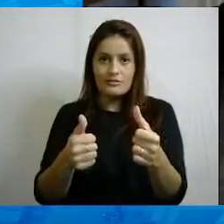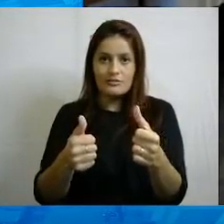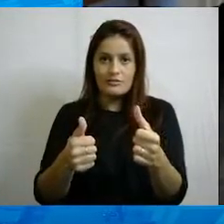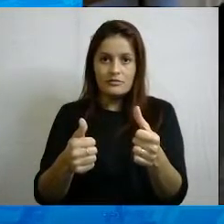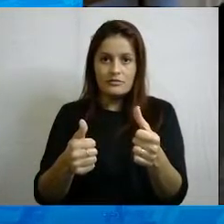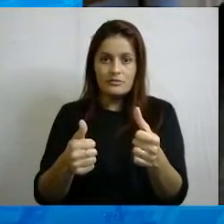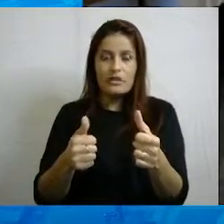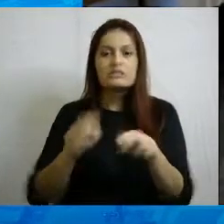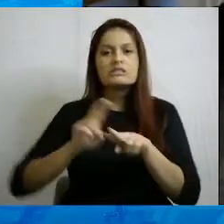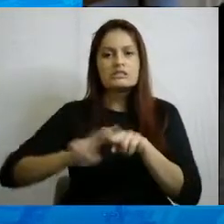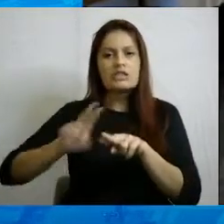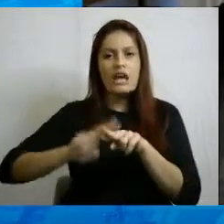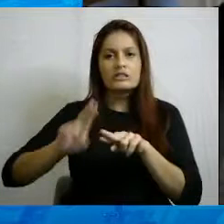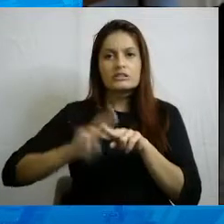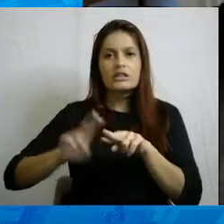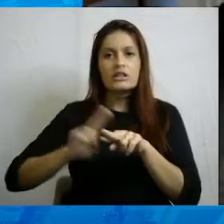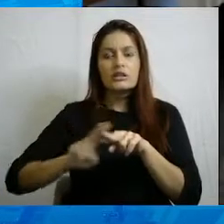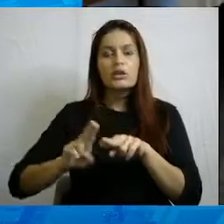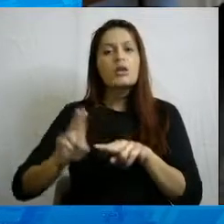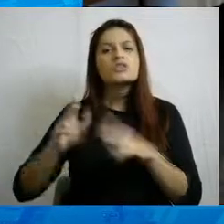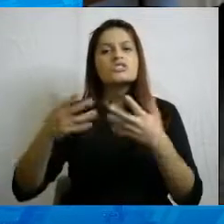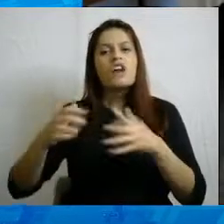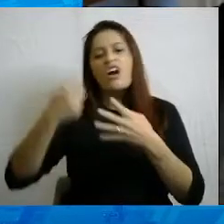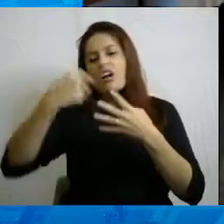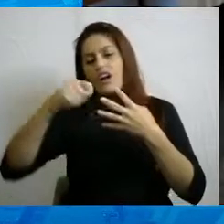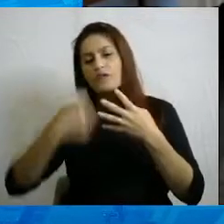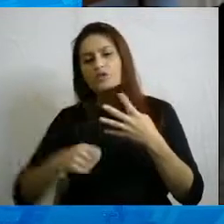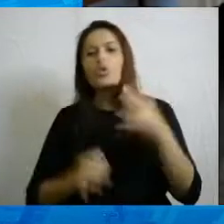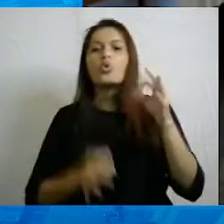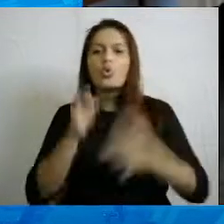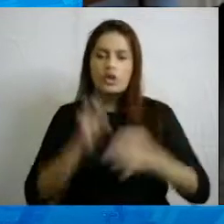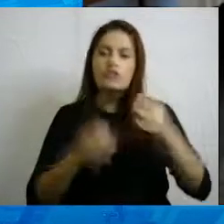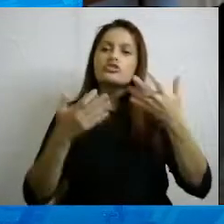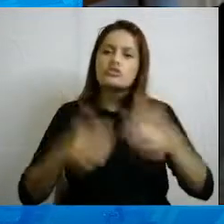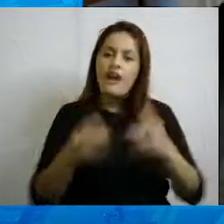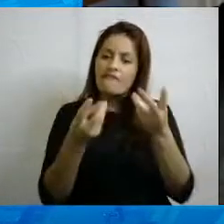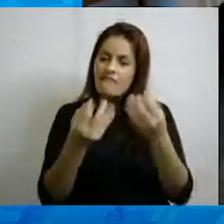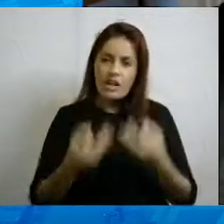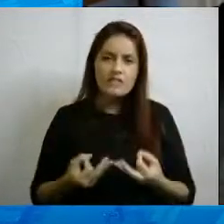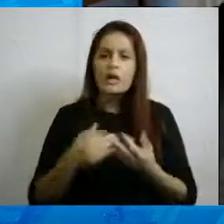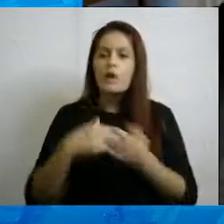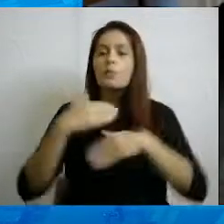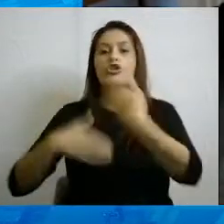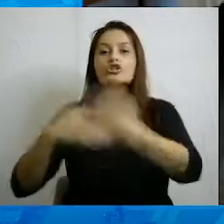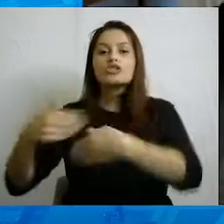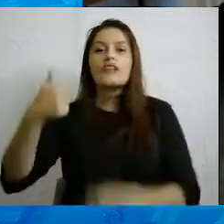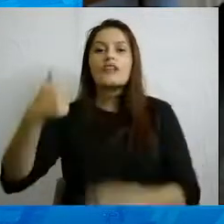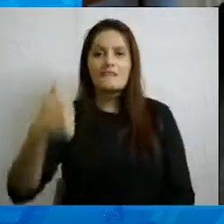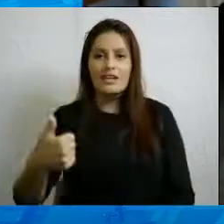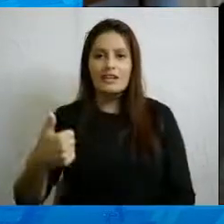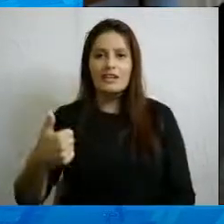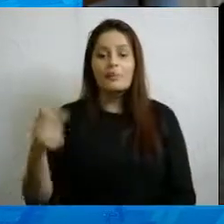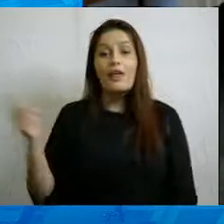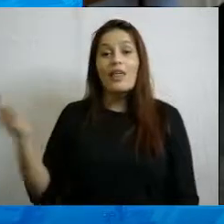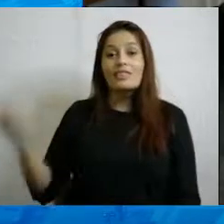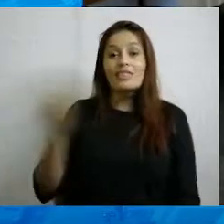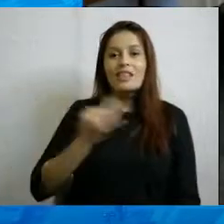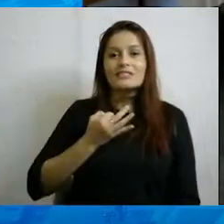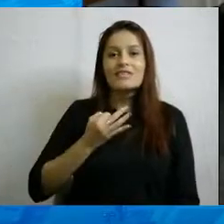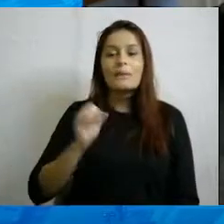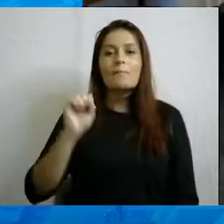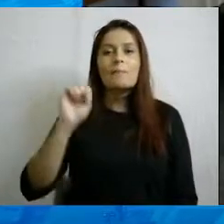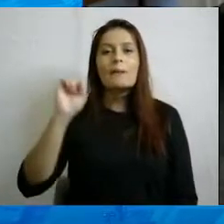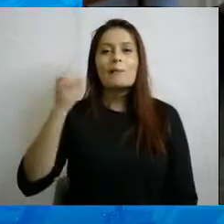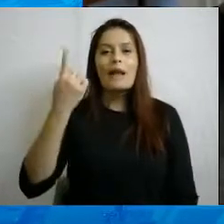como corresponde y esos antecedentes fueron visados por jurídico, por finanzas, y el proceso está bien. Pero la alcaldesa lo que señala tiene que ver con la primera parte